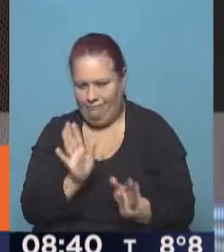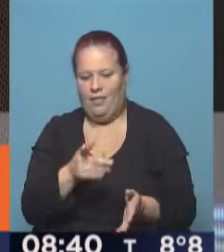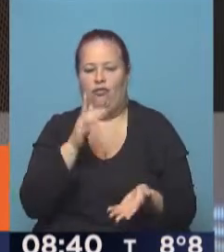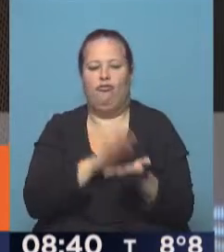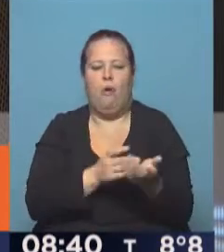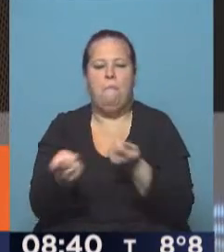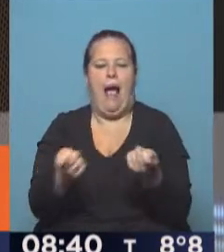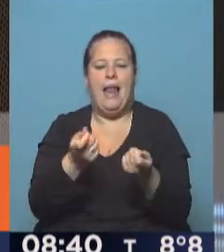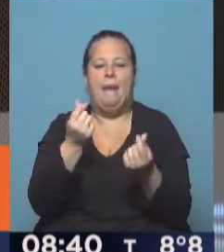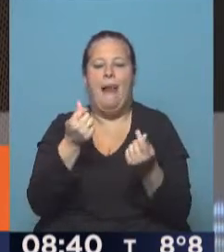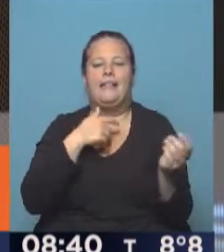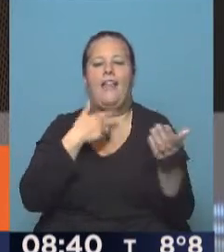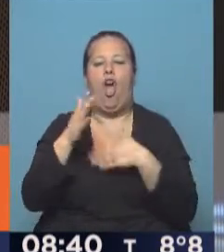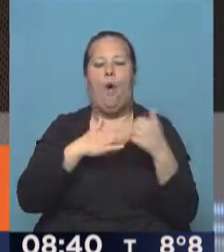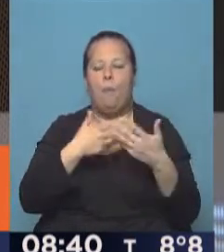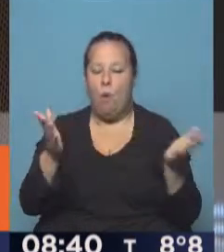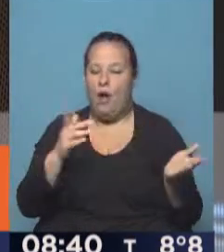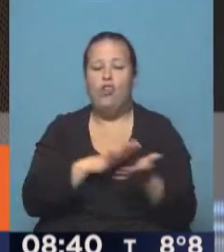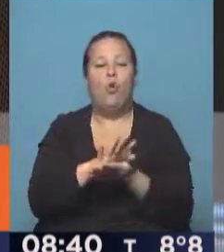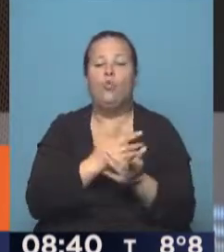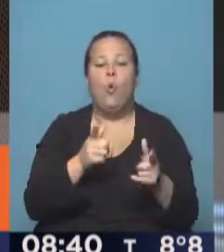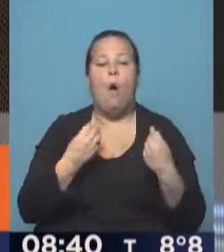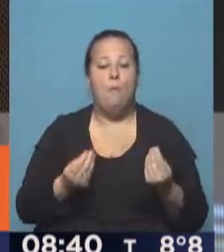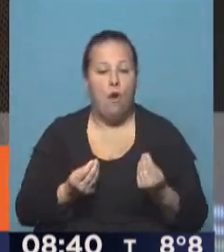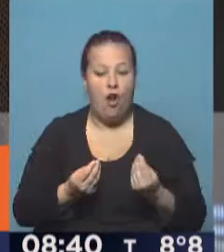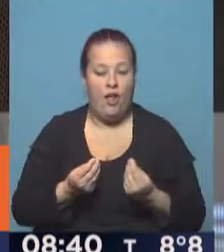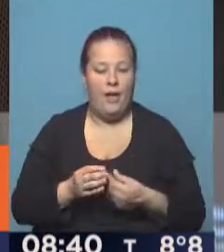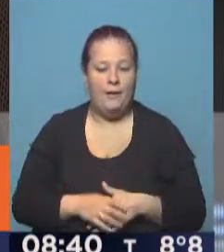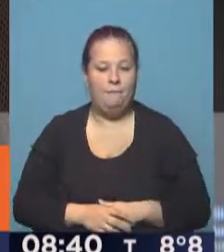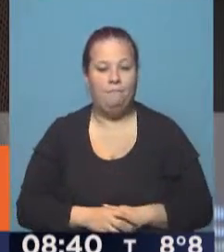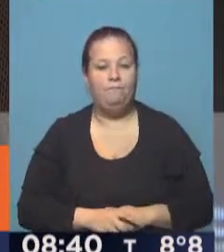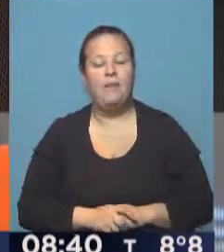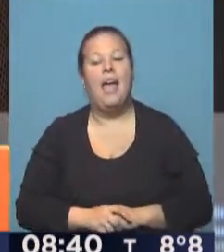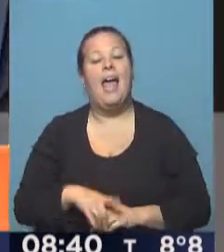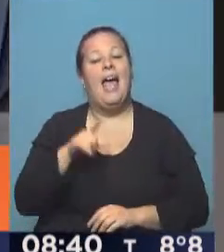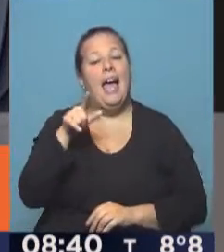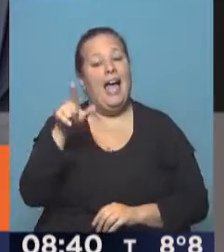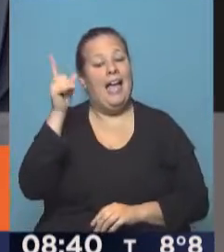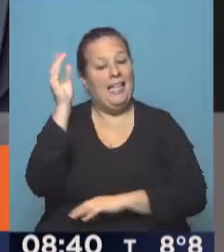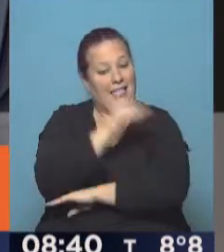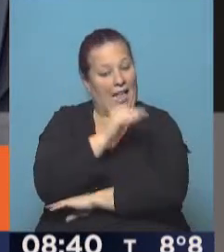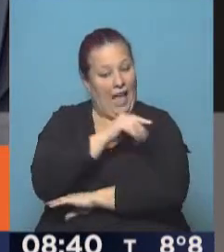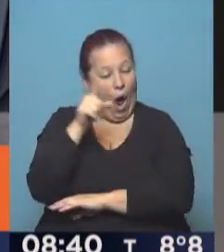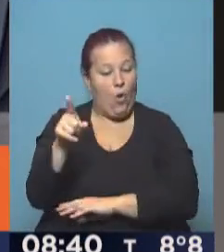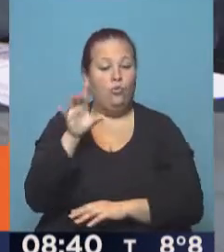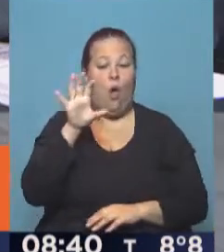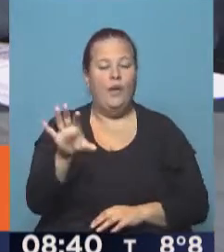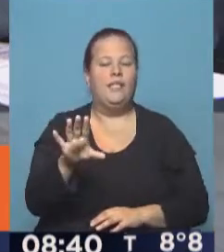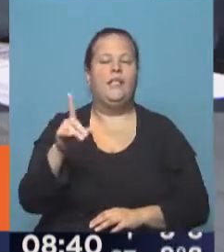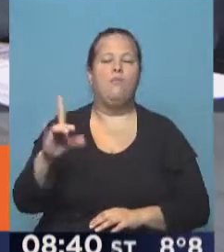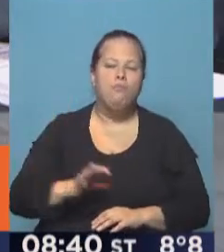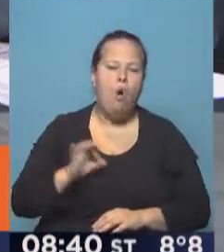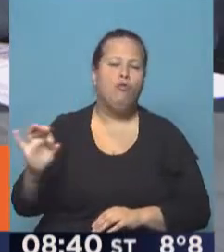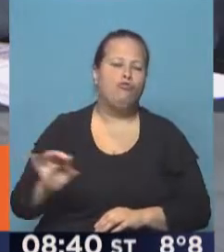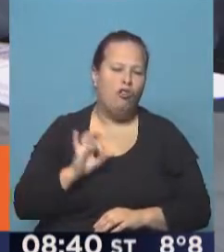el manejo de la obra pública que no se podían resolver porque en la provincia de Santa Cruz, durante todos esos